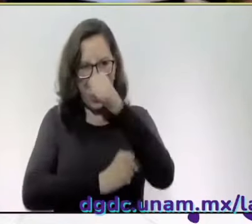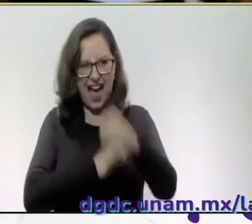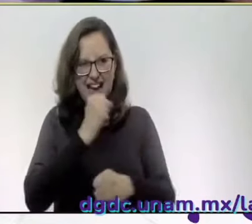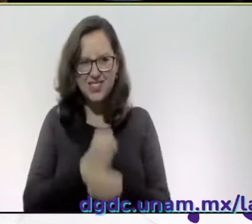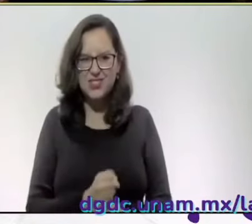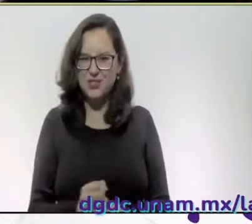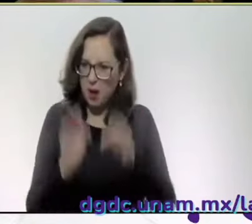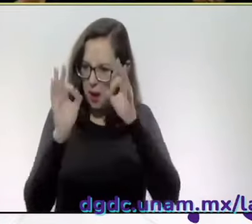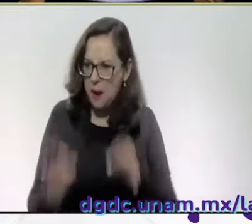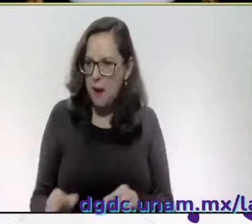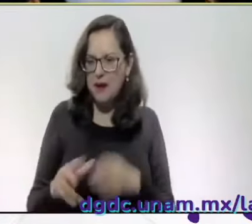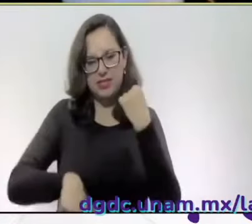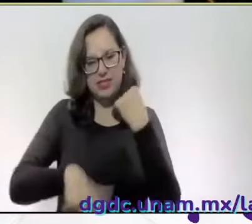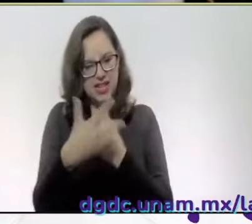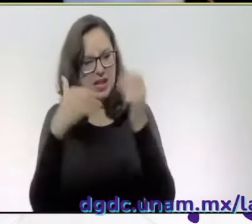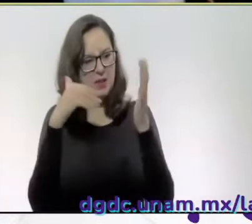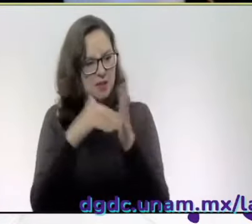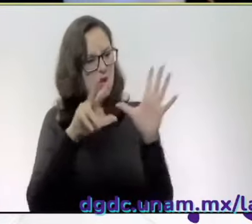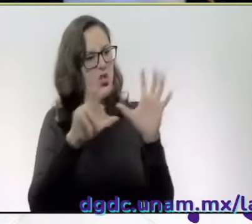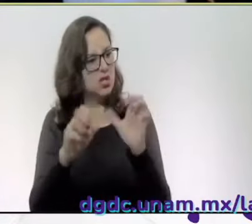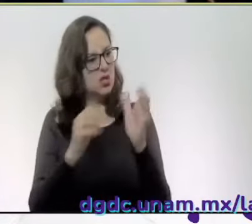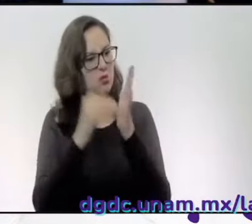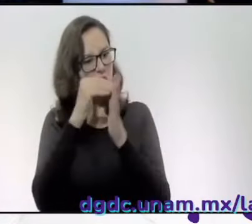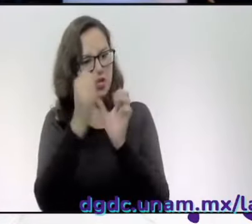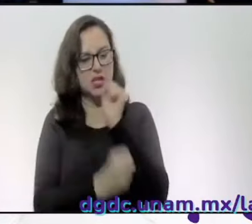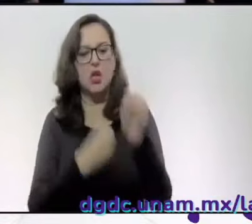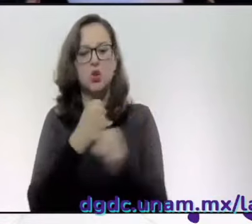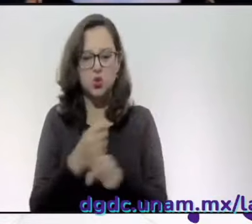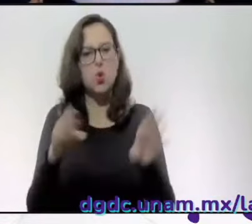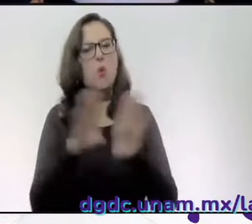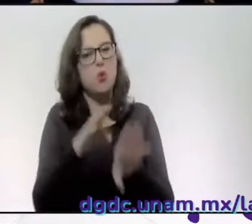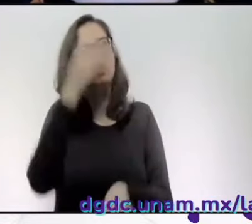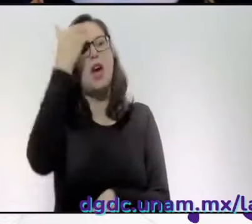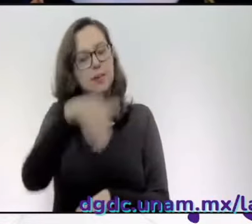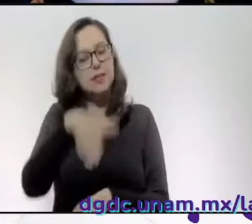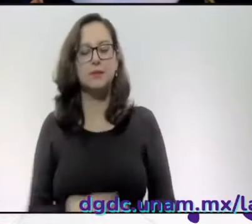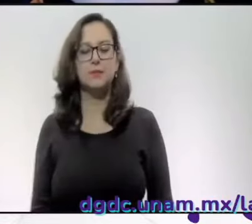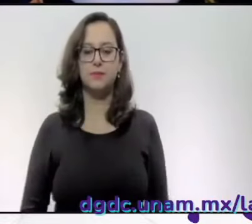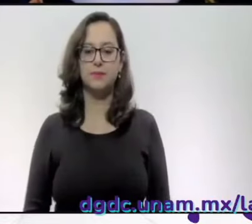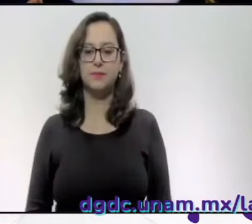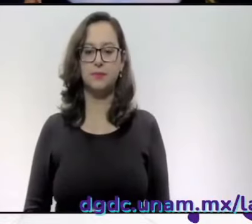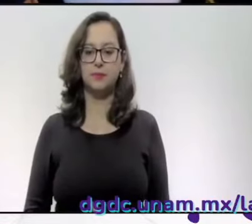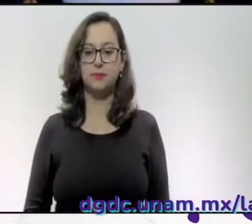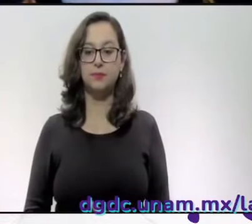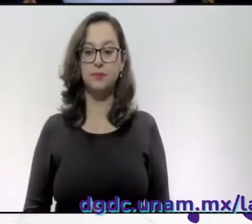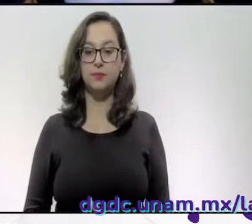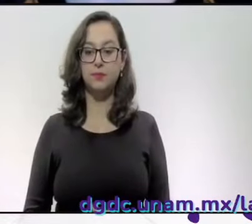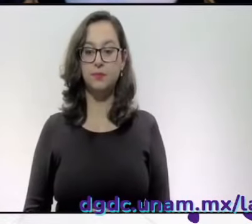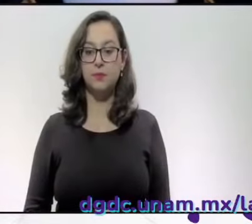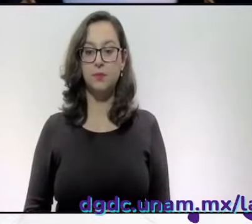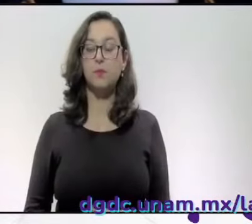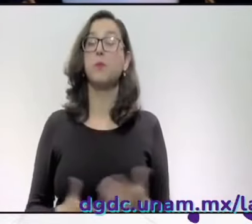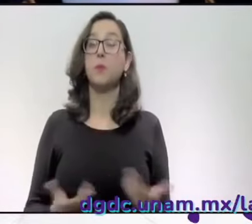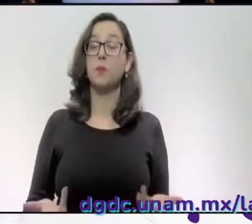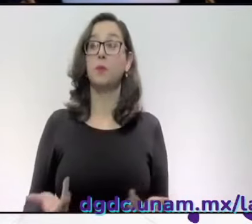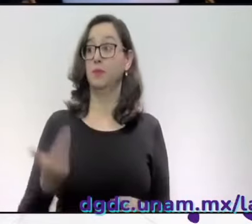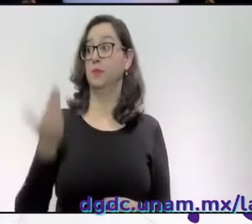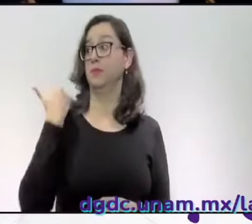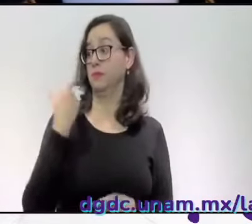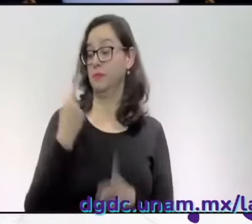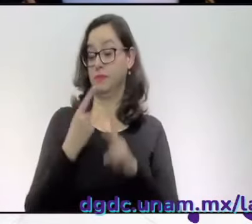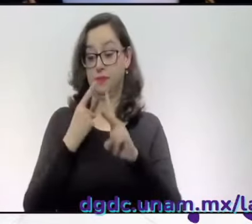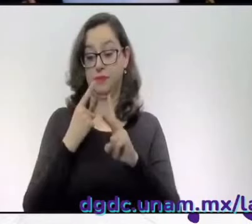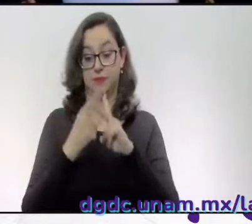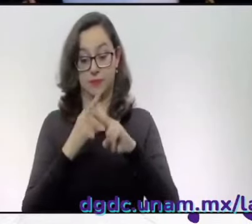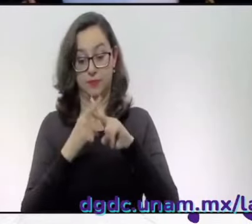del universo son 13.800 millones de años? Vale, bueno, pues... De hecho, hice el cálculo hace poco, es un cálculo muy sencillo, por lo